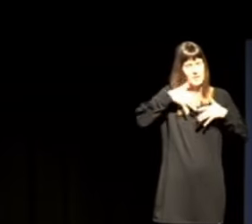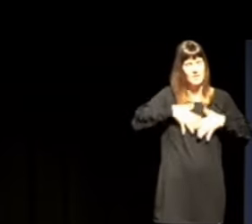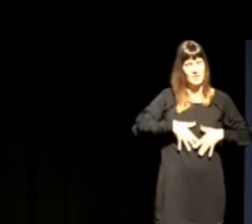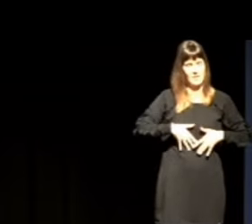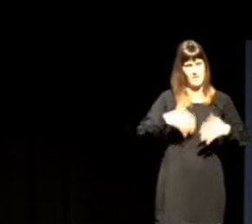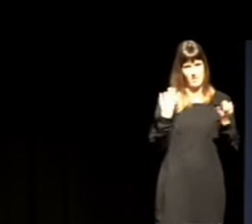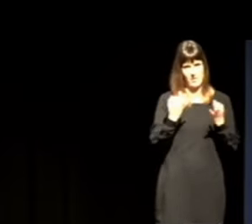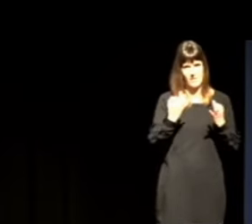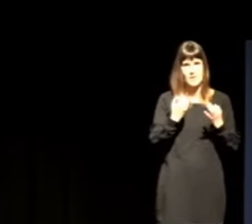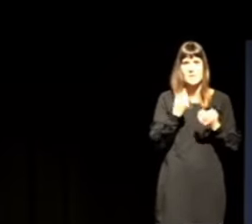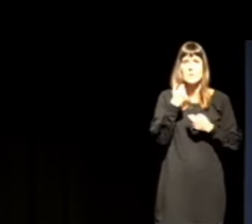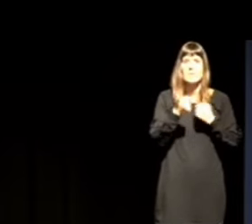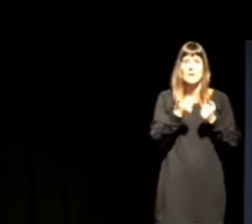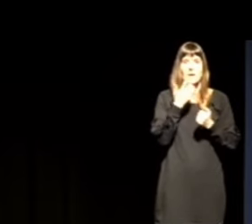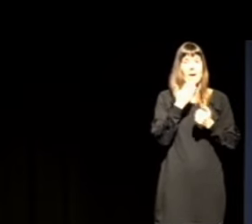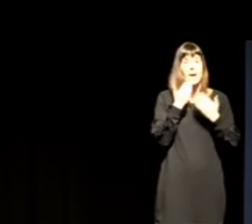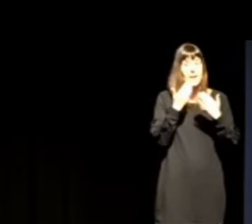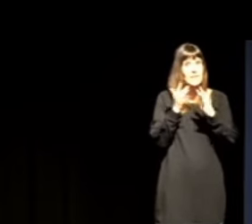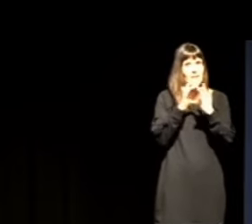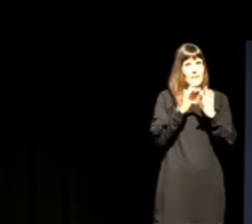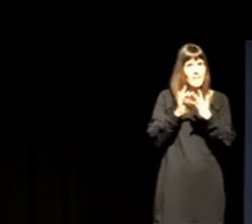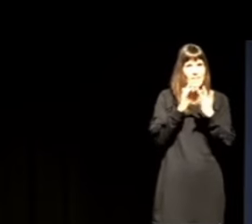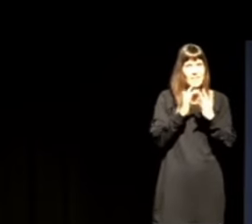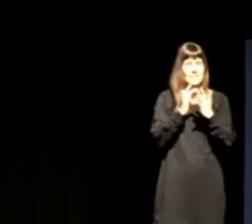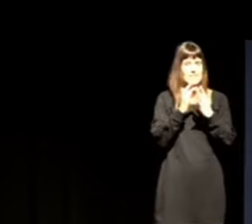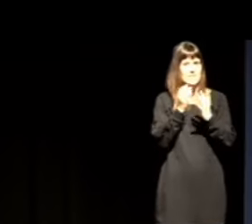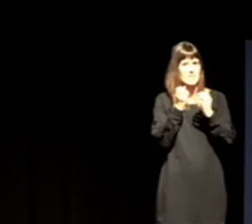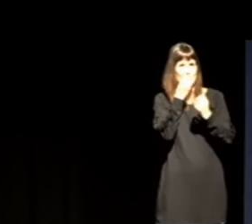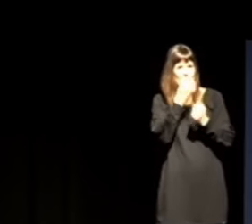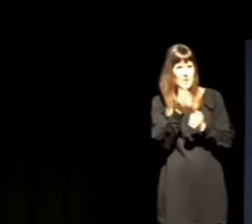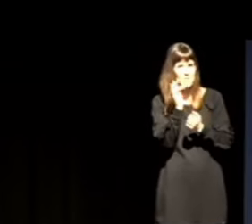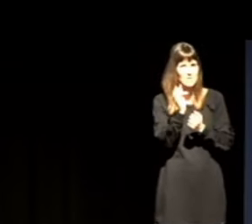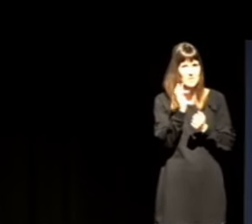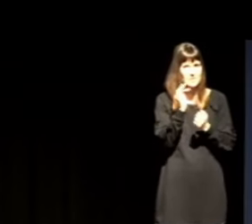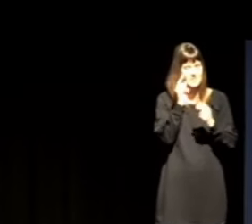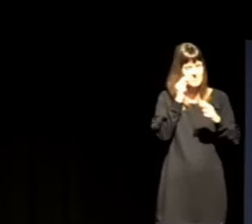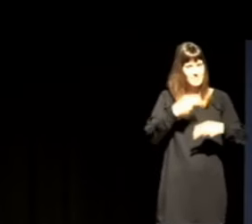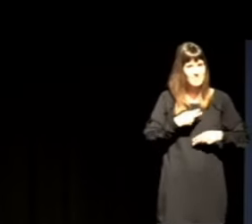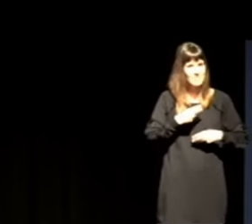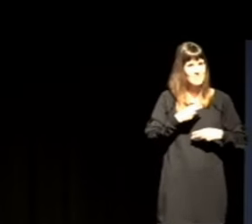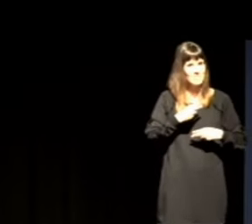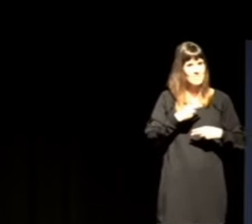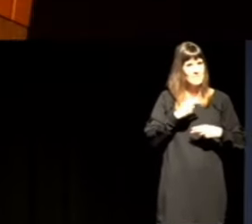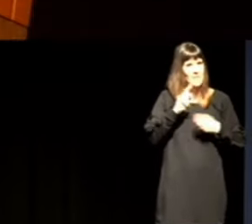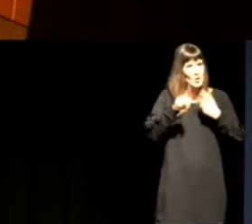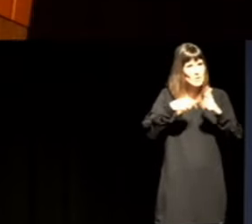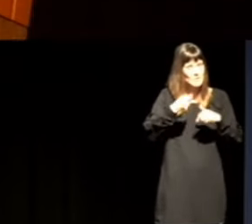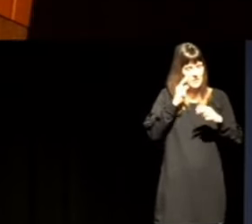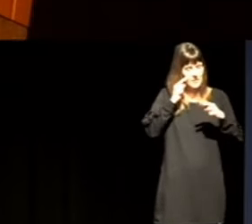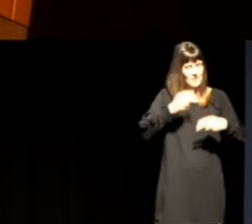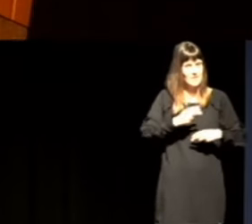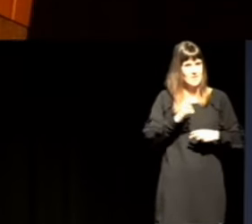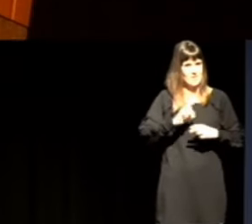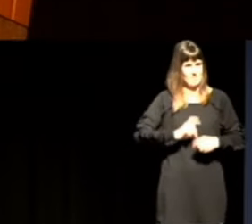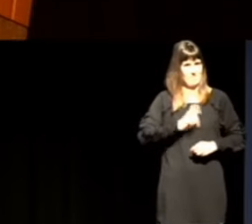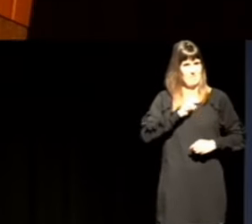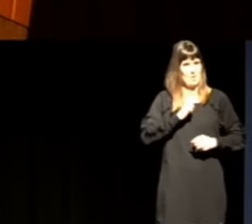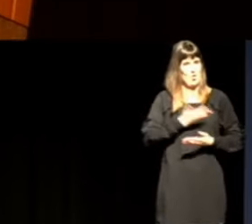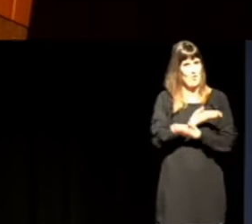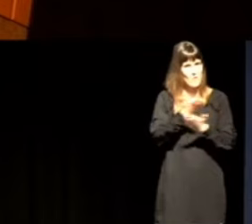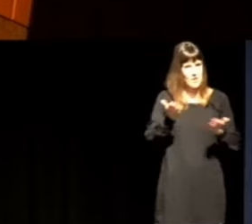de darnos cuenta de la alegría que nos da, la paz que nos da, la confianza para poder transmitirlo. El